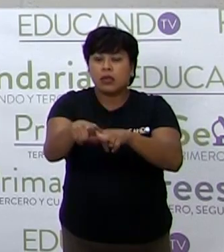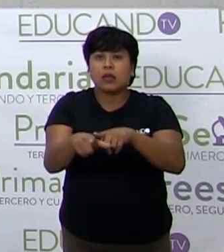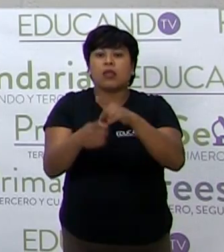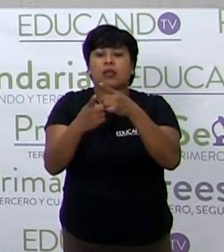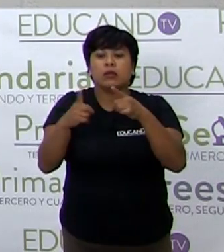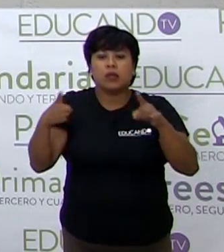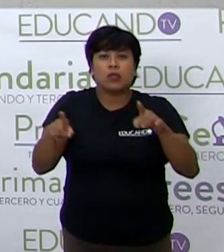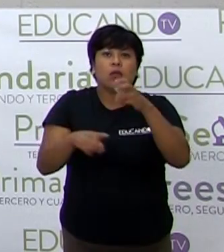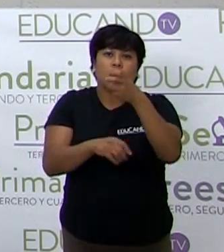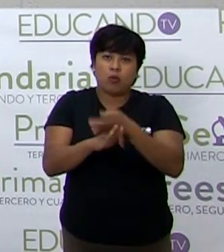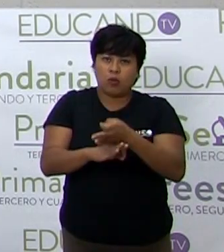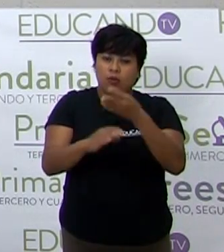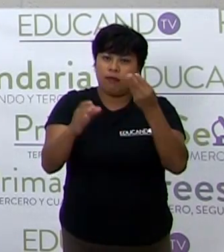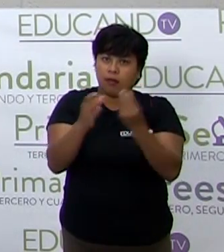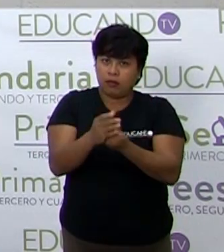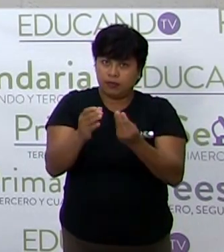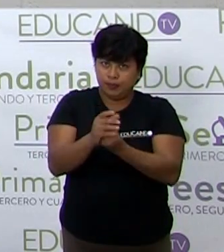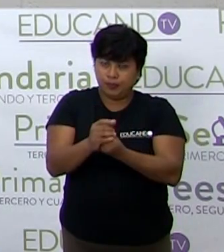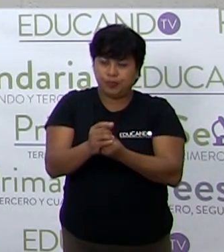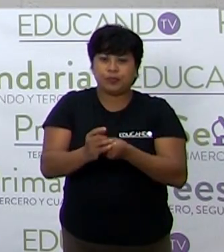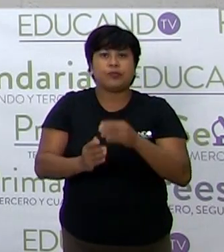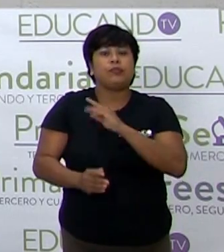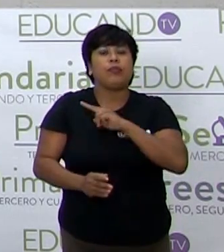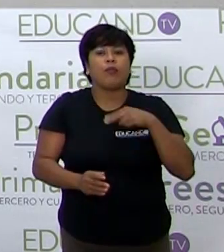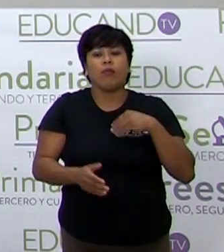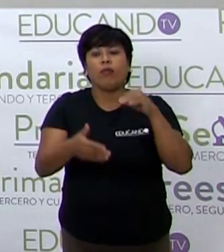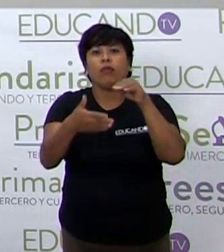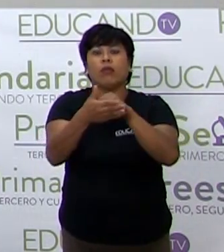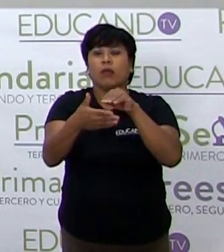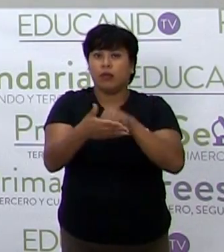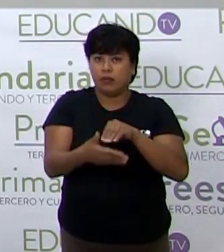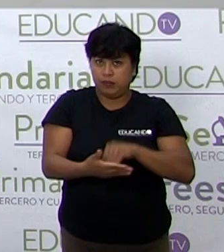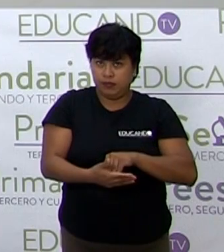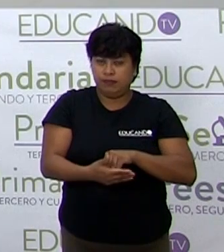la sesión. Vamos a ponerle aquí que estuvimos viendo